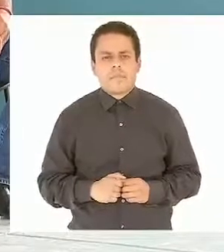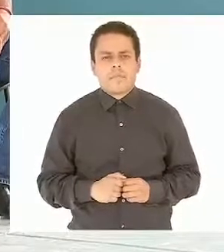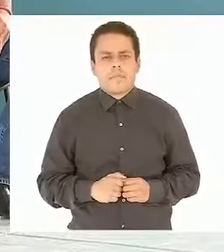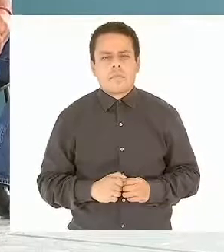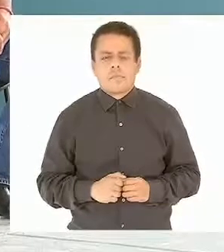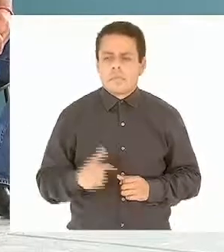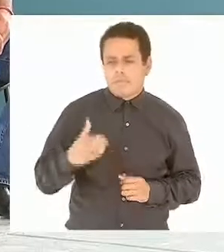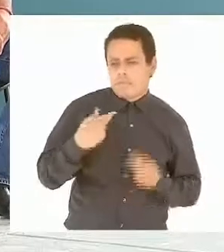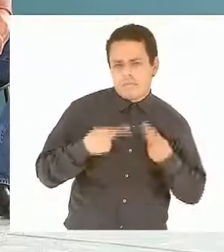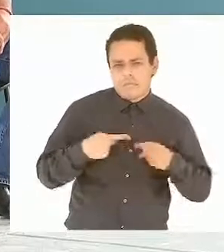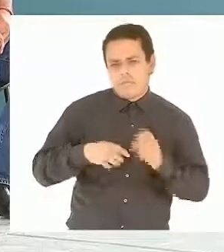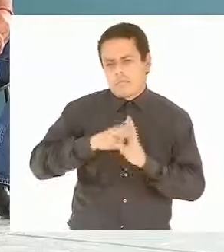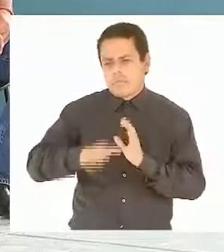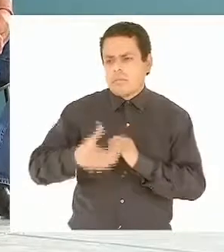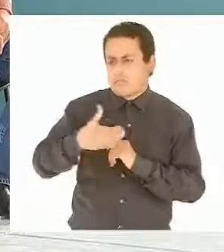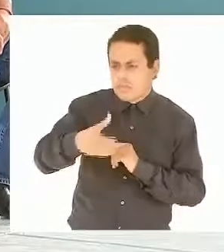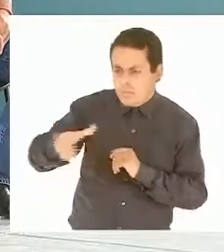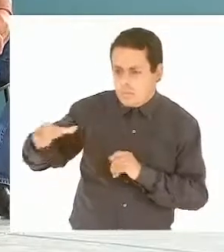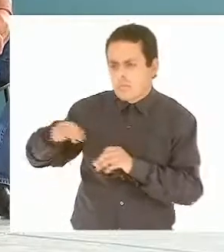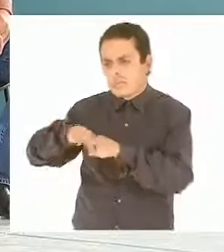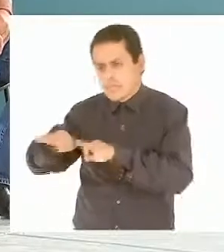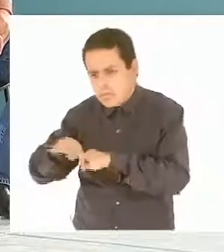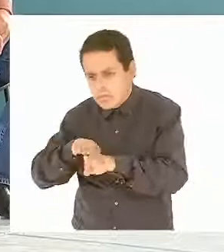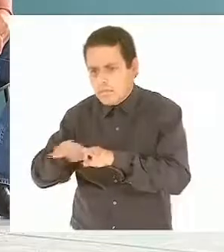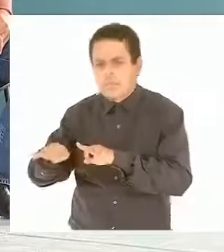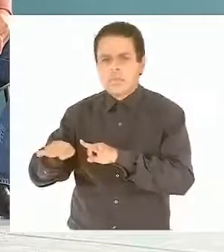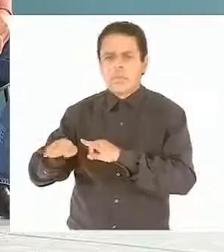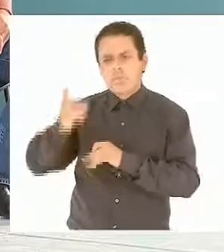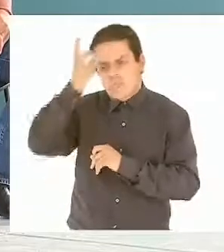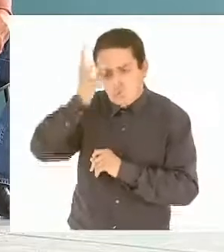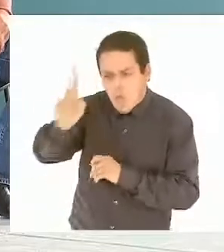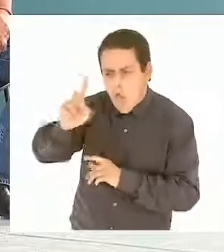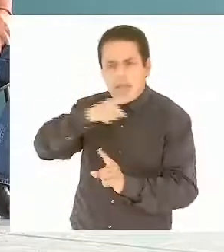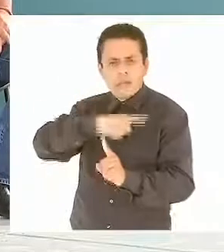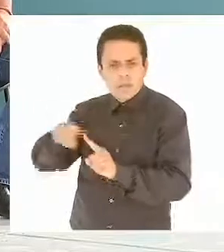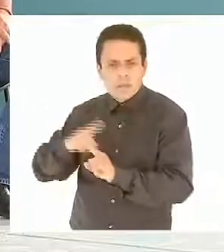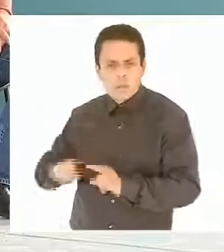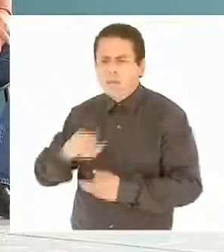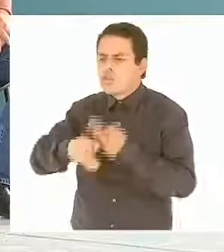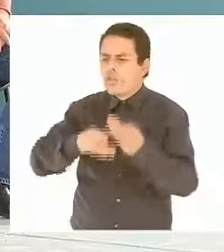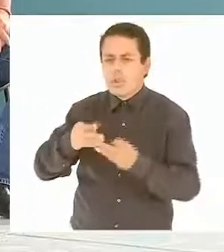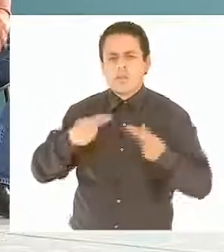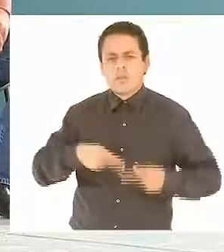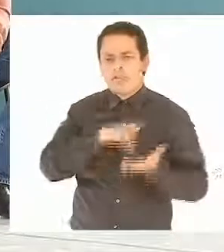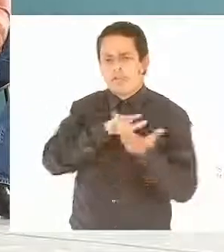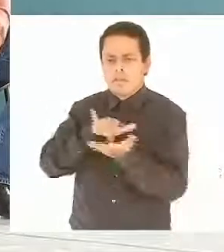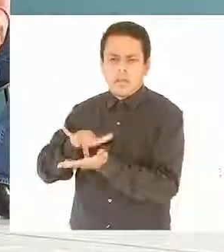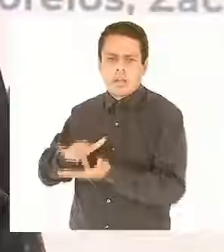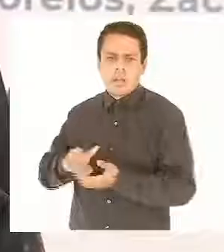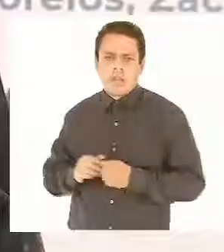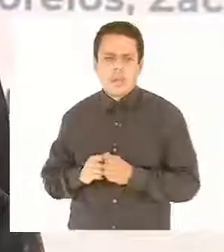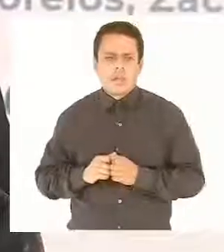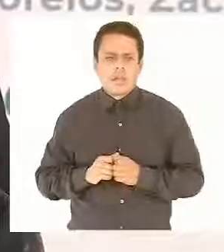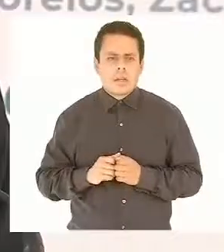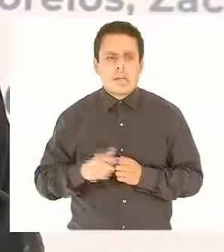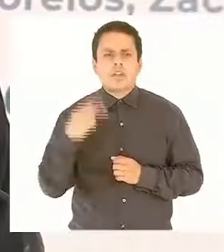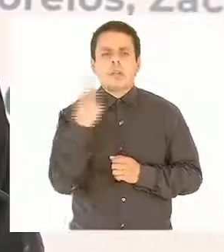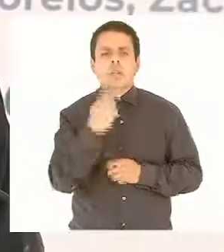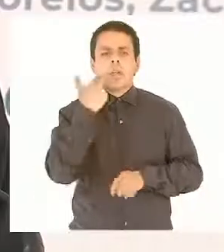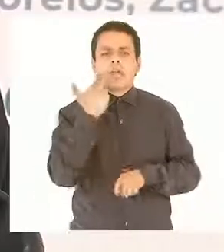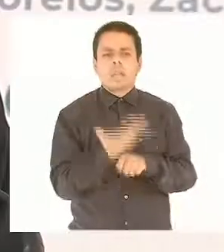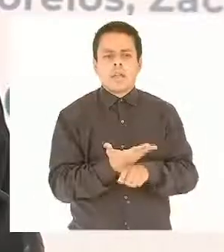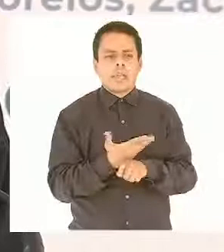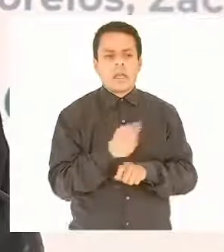a los campesinos, a los obreros, a todos los ciudadanos, que cumpla su